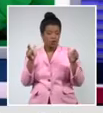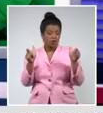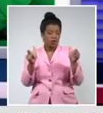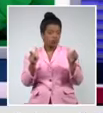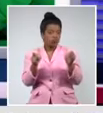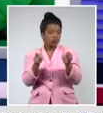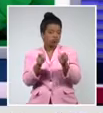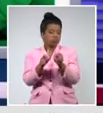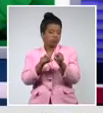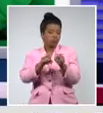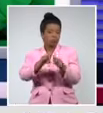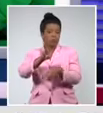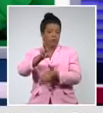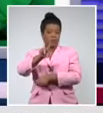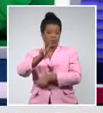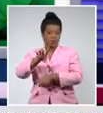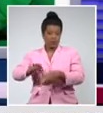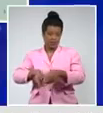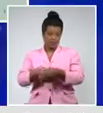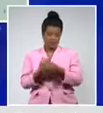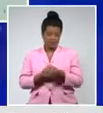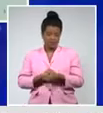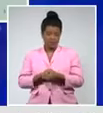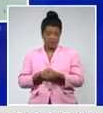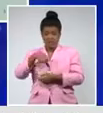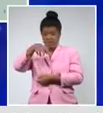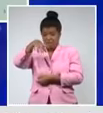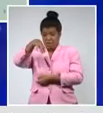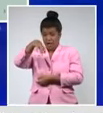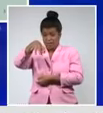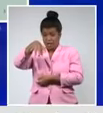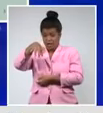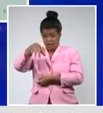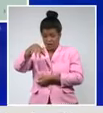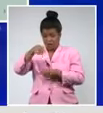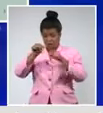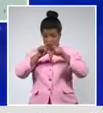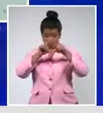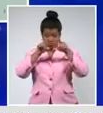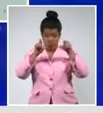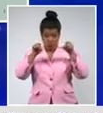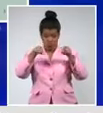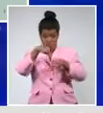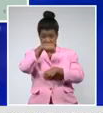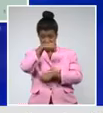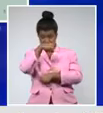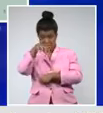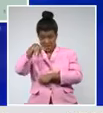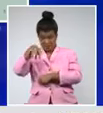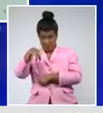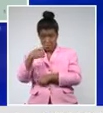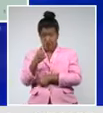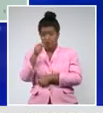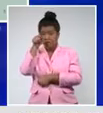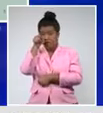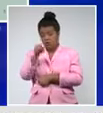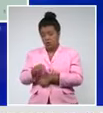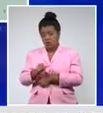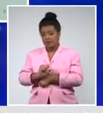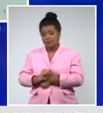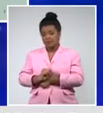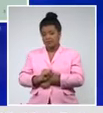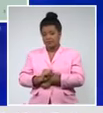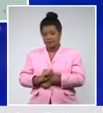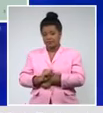21 días. De Pinar del Río se confirma un caso autóctono, como se puede